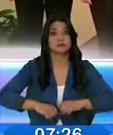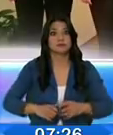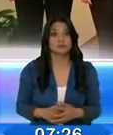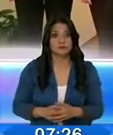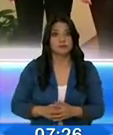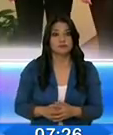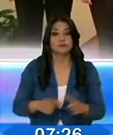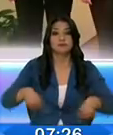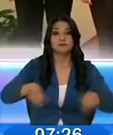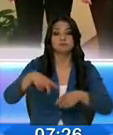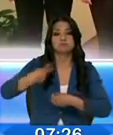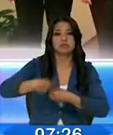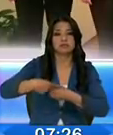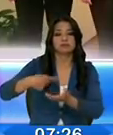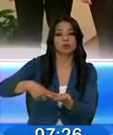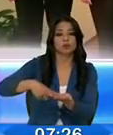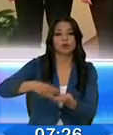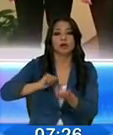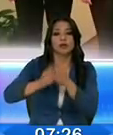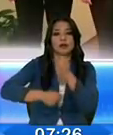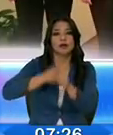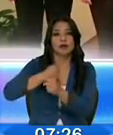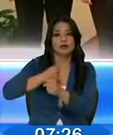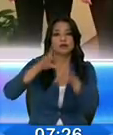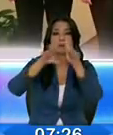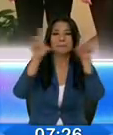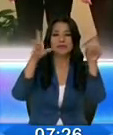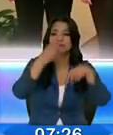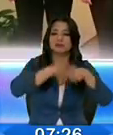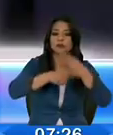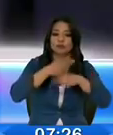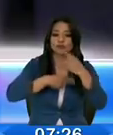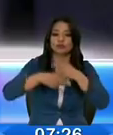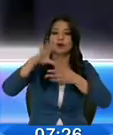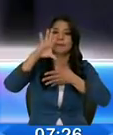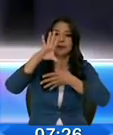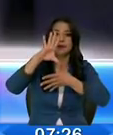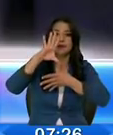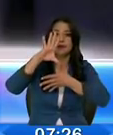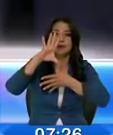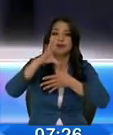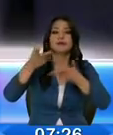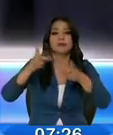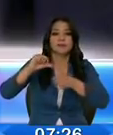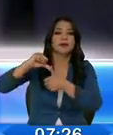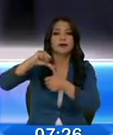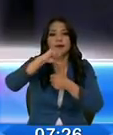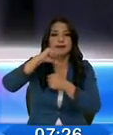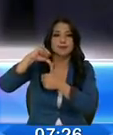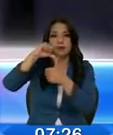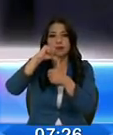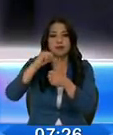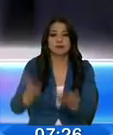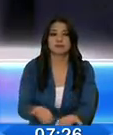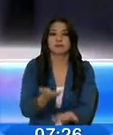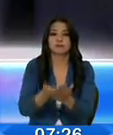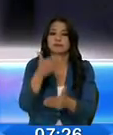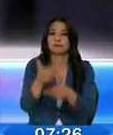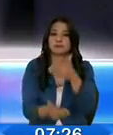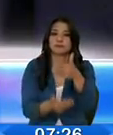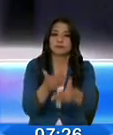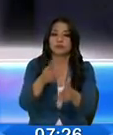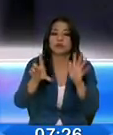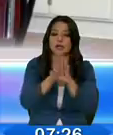que participarán en la reunión anual de las Cámaras de Comercio Americanas de América Latina y el Caribe, donde presentará los avances de la